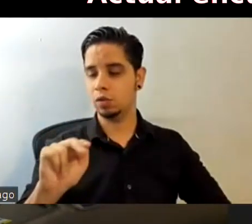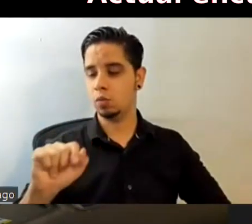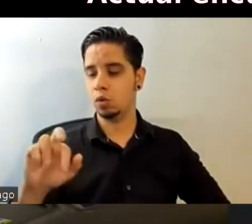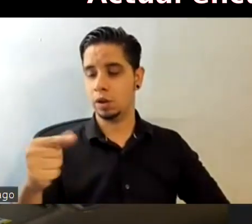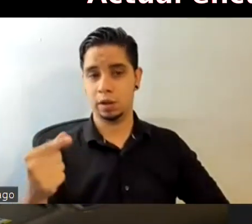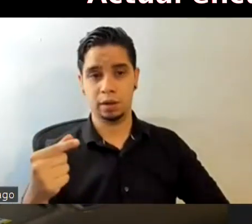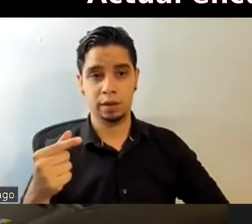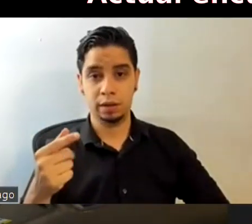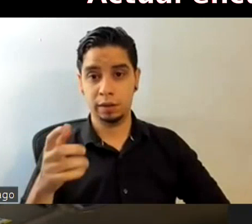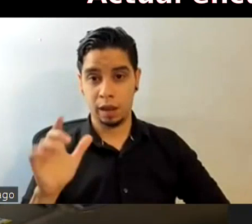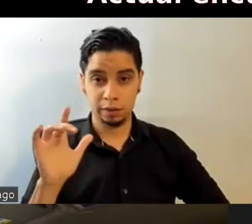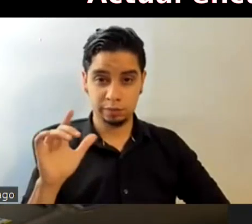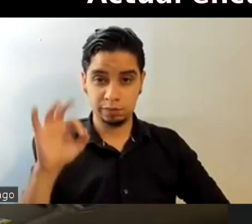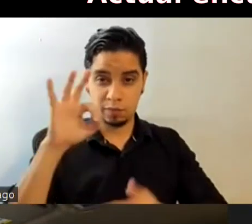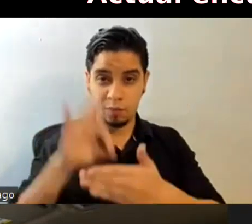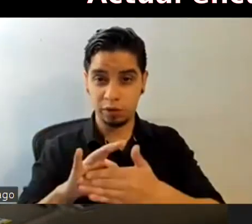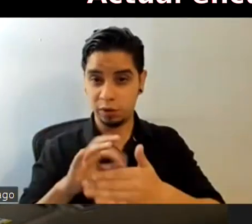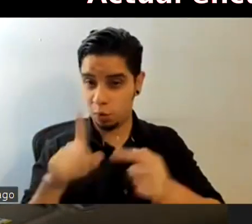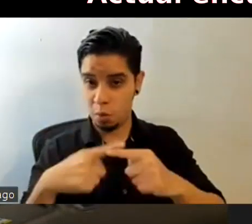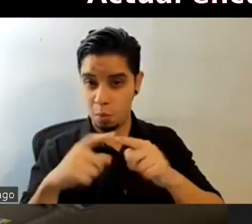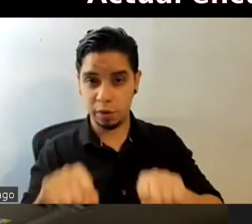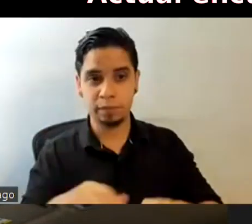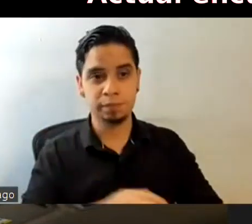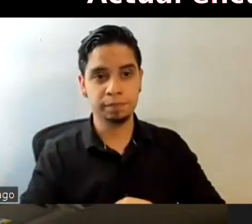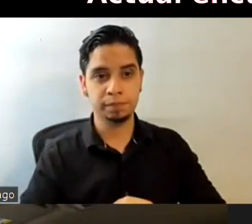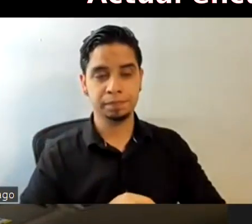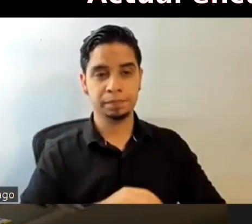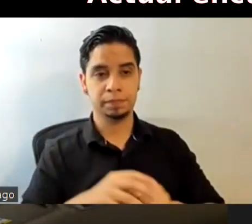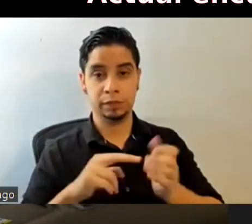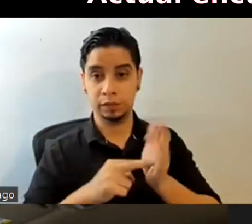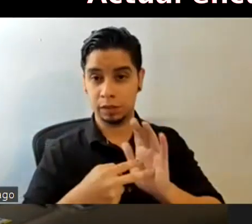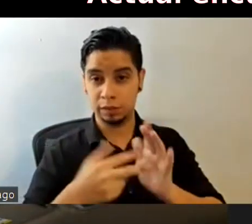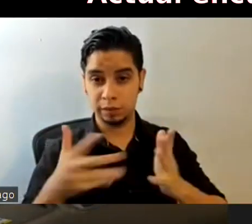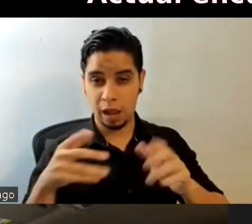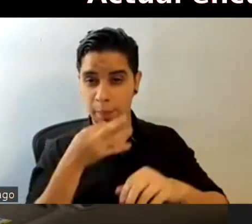mira, vota. Sí, se está acabando ya el